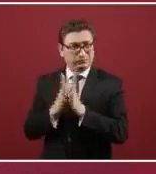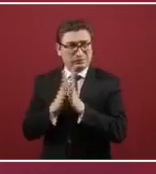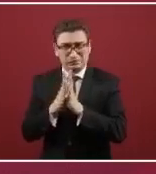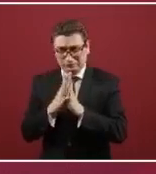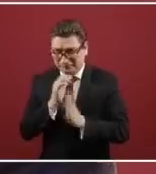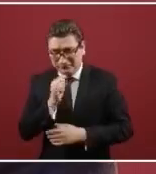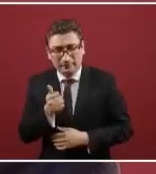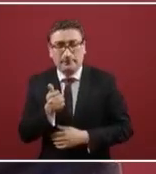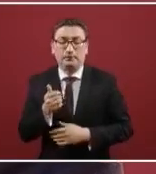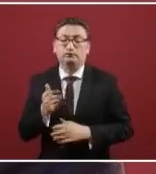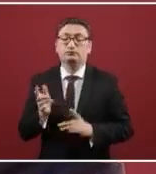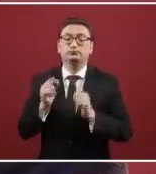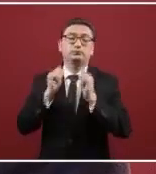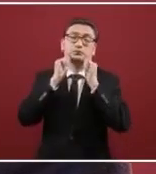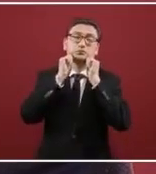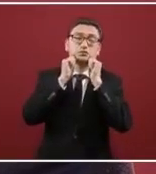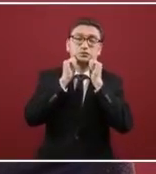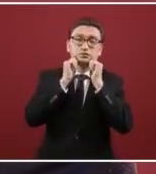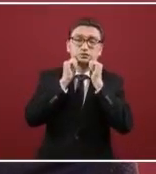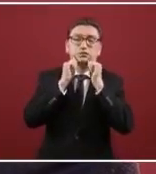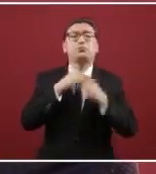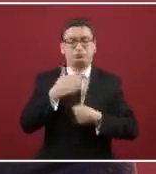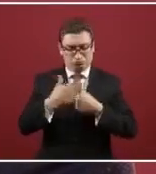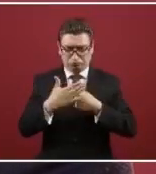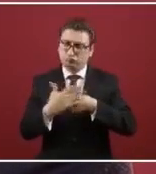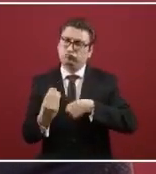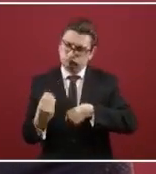de todas maneras va a haber internet